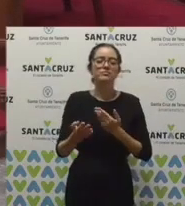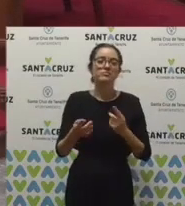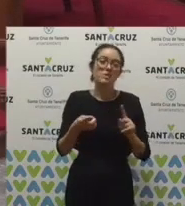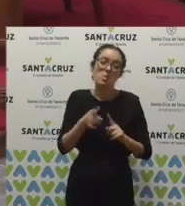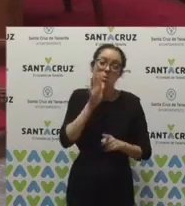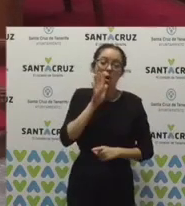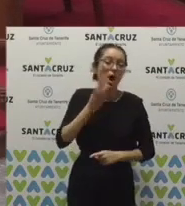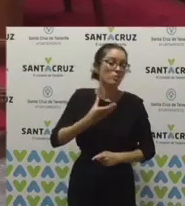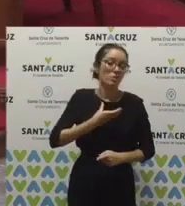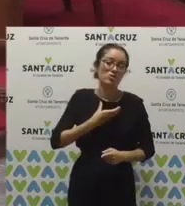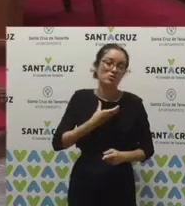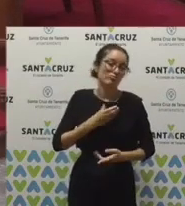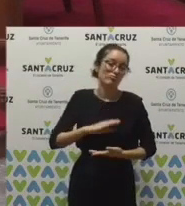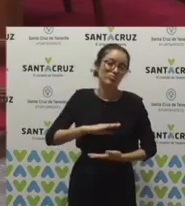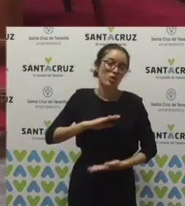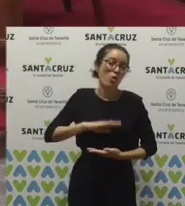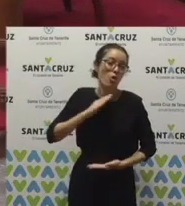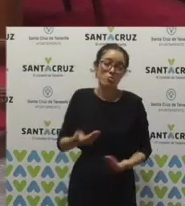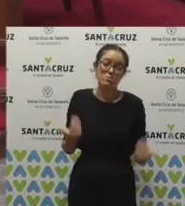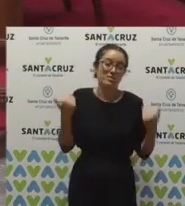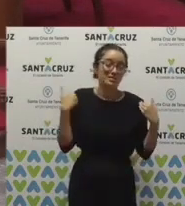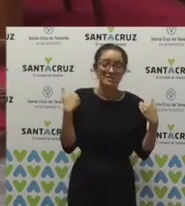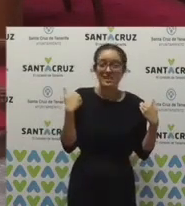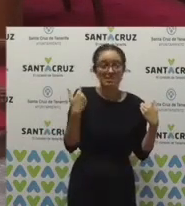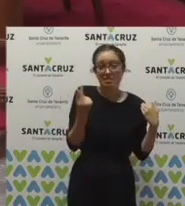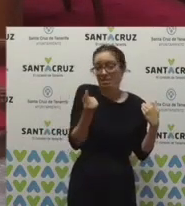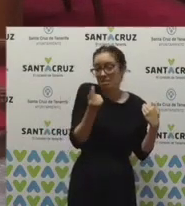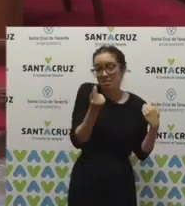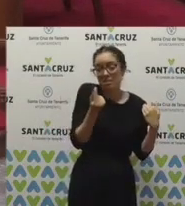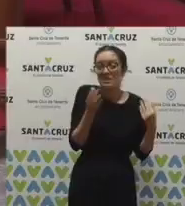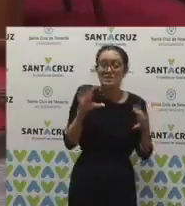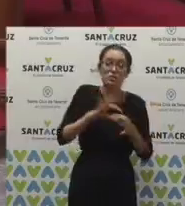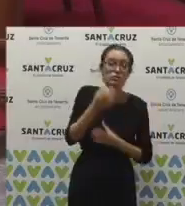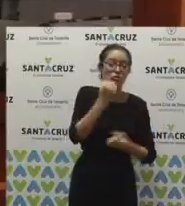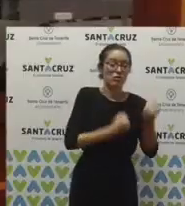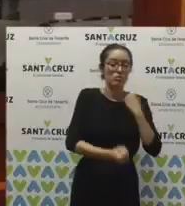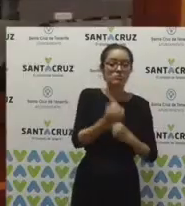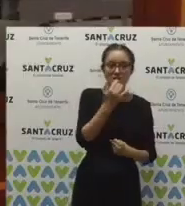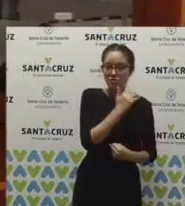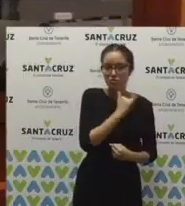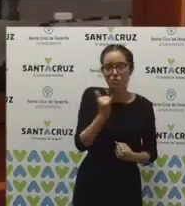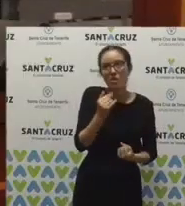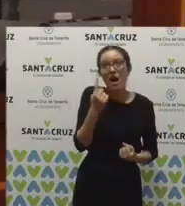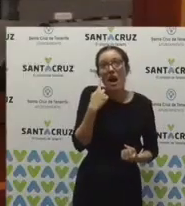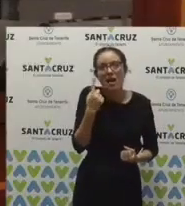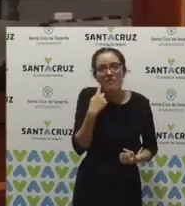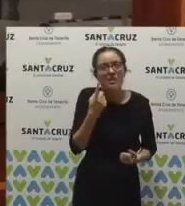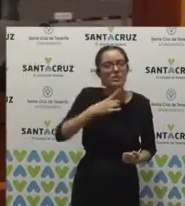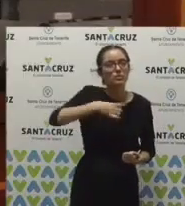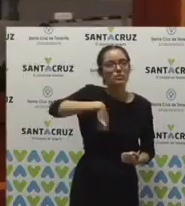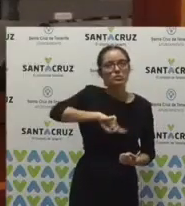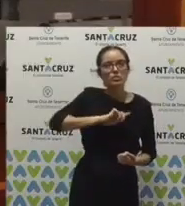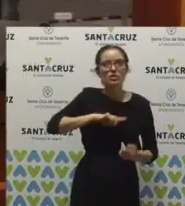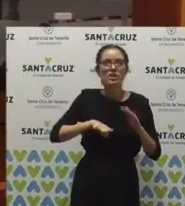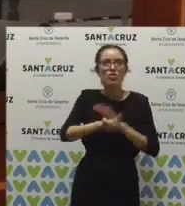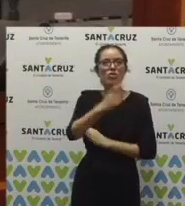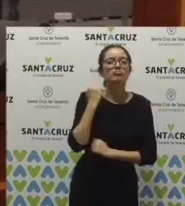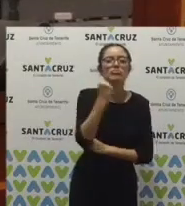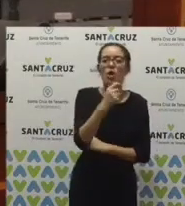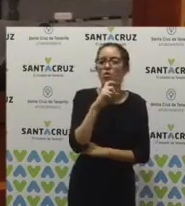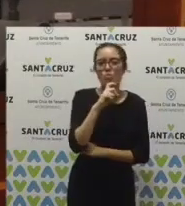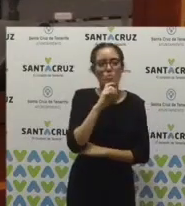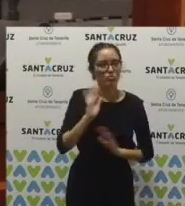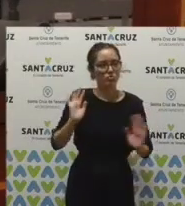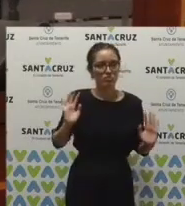tiene el ayuntamiento cualquier ayuntamiento en materia de economía azul ver qué posibilidades tenemos de apoyar su desarrollo y desde luego